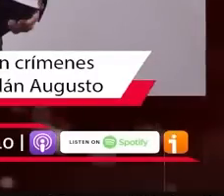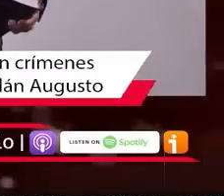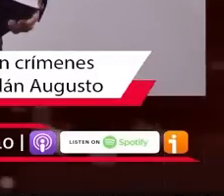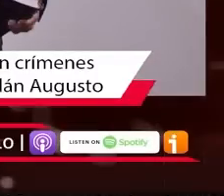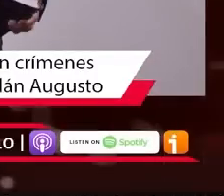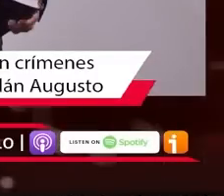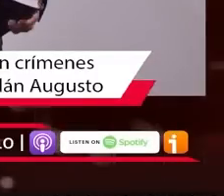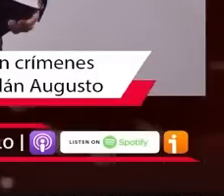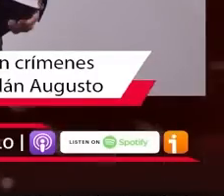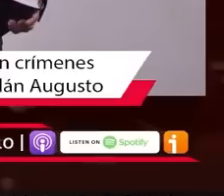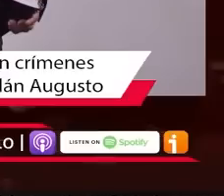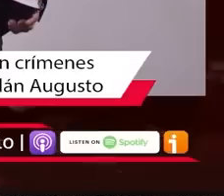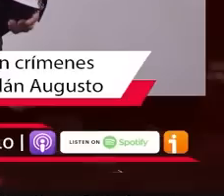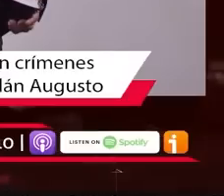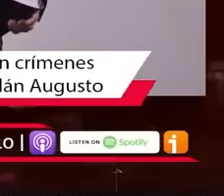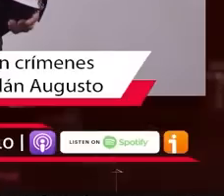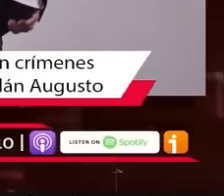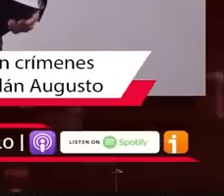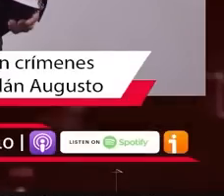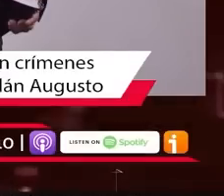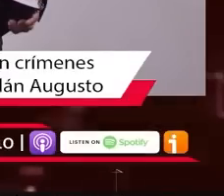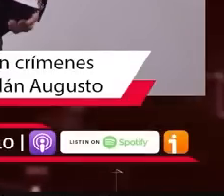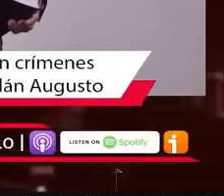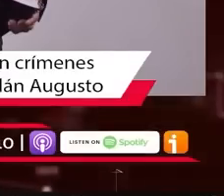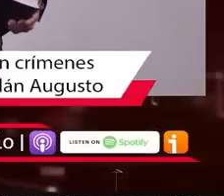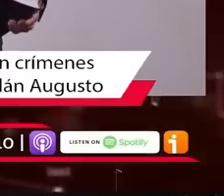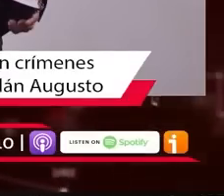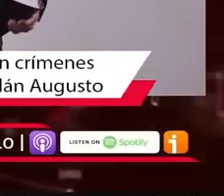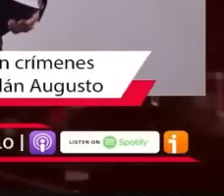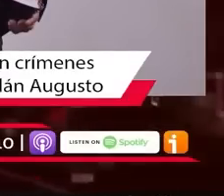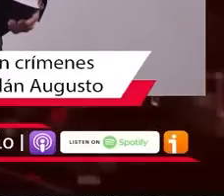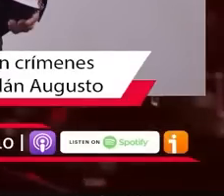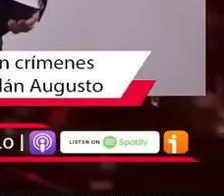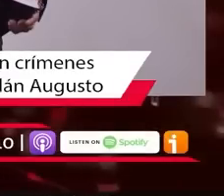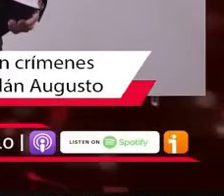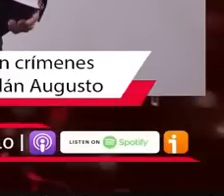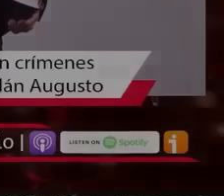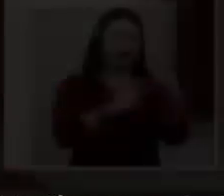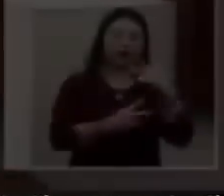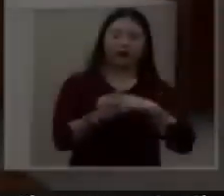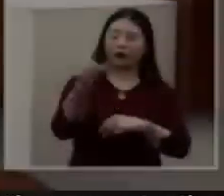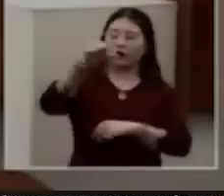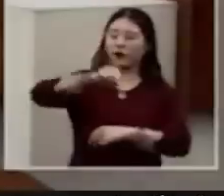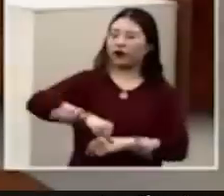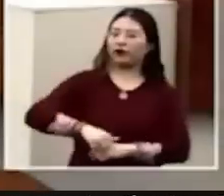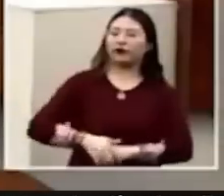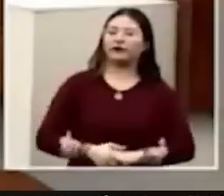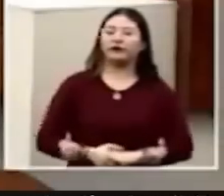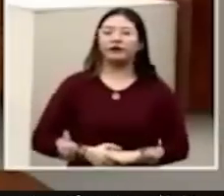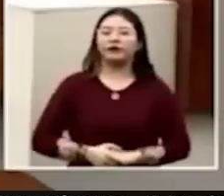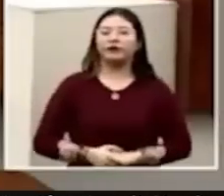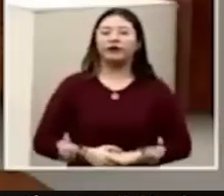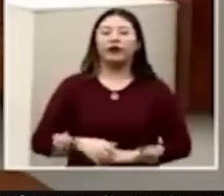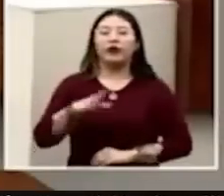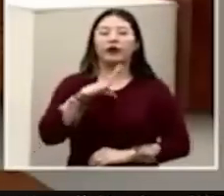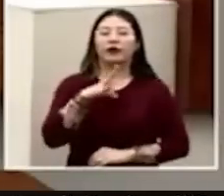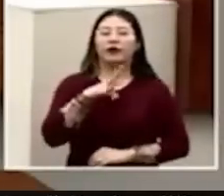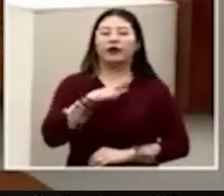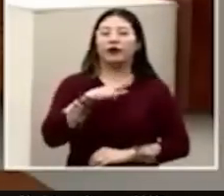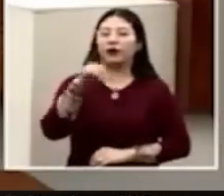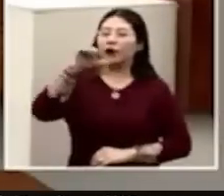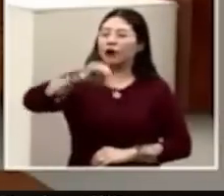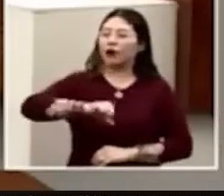que estarían involucrando a este expresidente Felipe Calderón. Estamos aquí